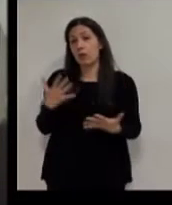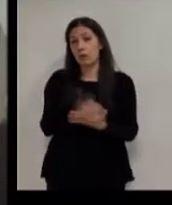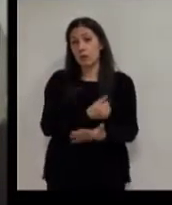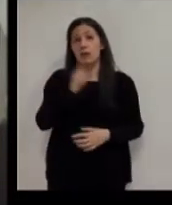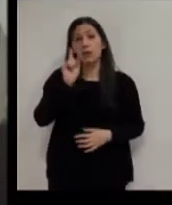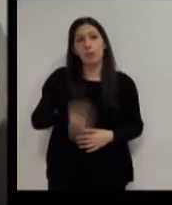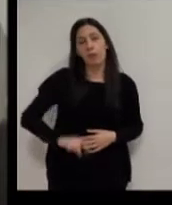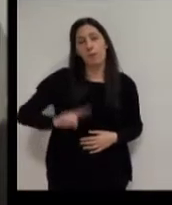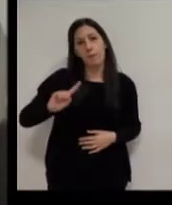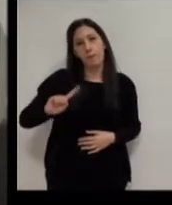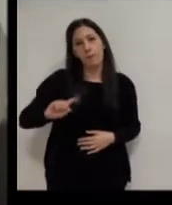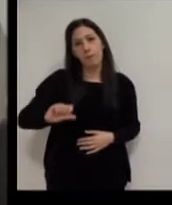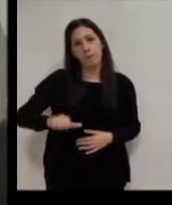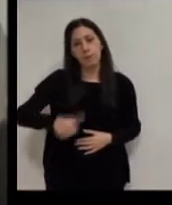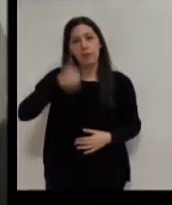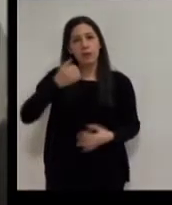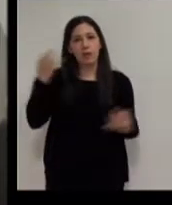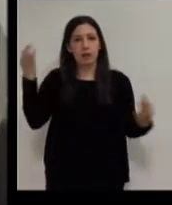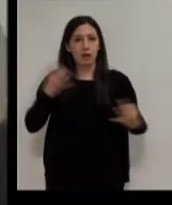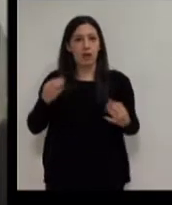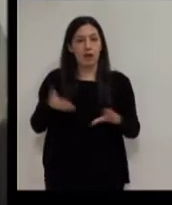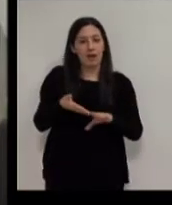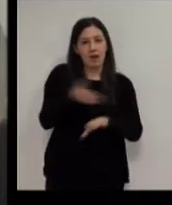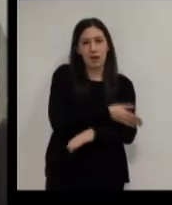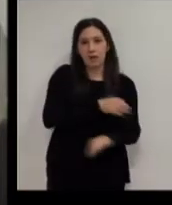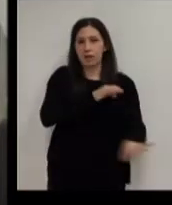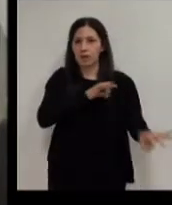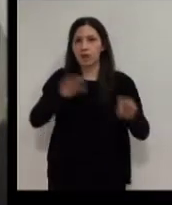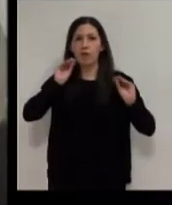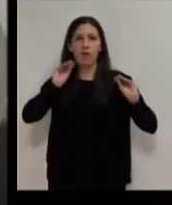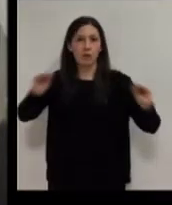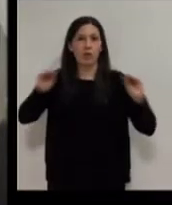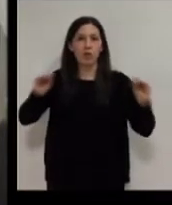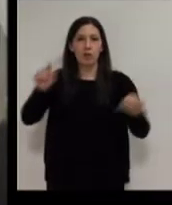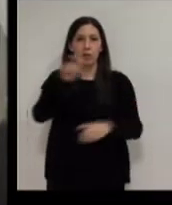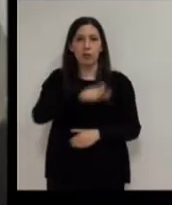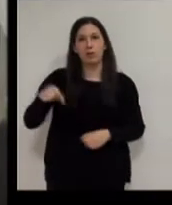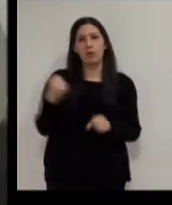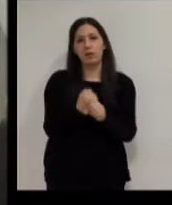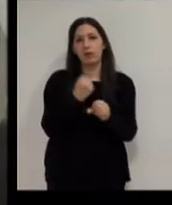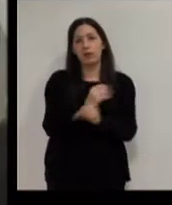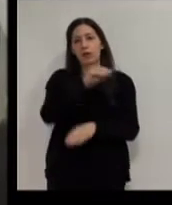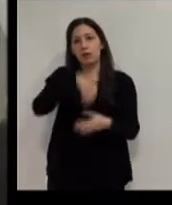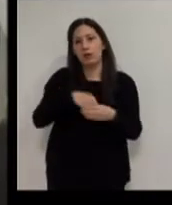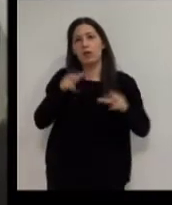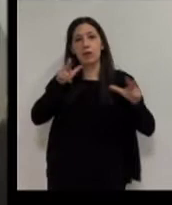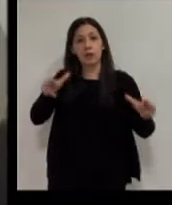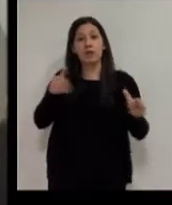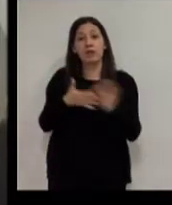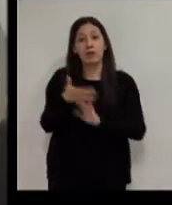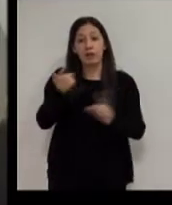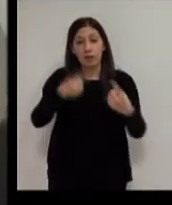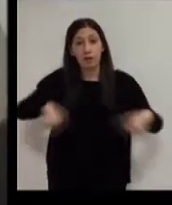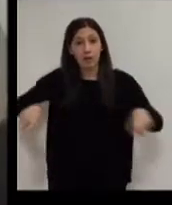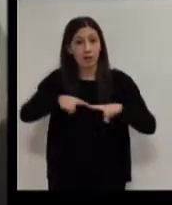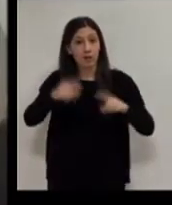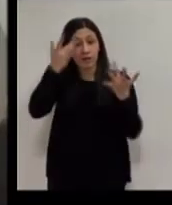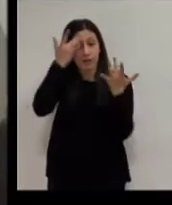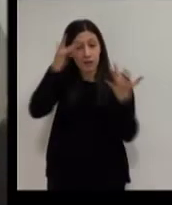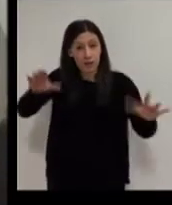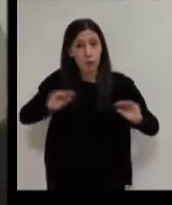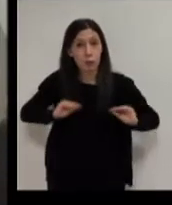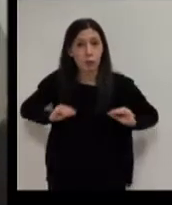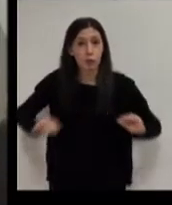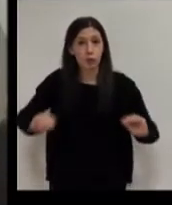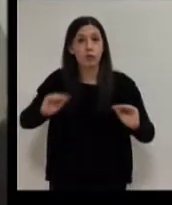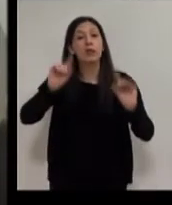incluso yo creo que más, es la preparación del personal. Al final el personal es el personal, la sensibilización del